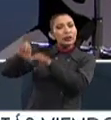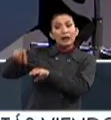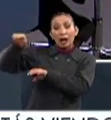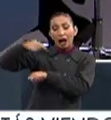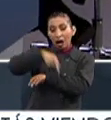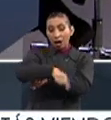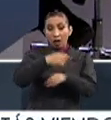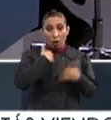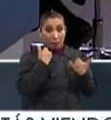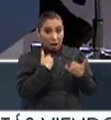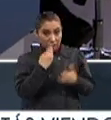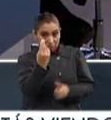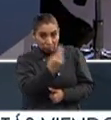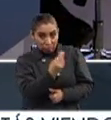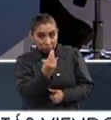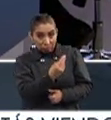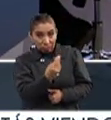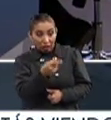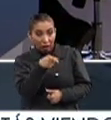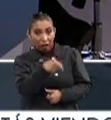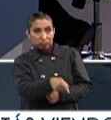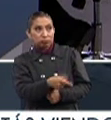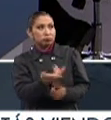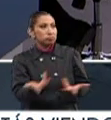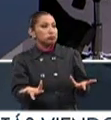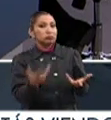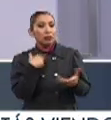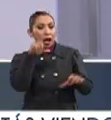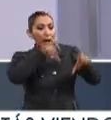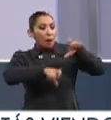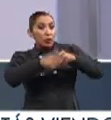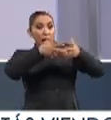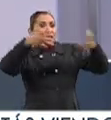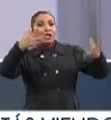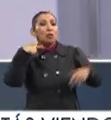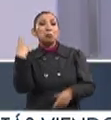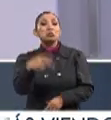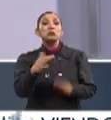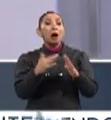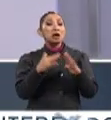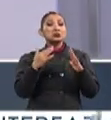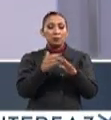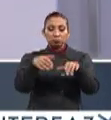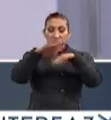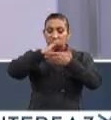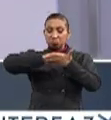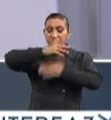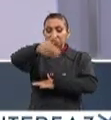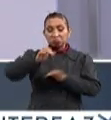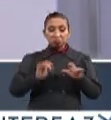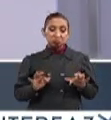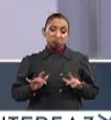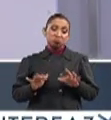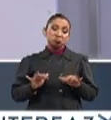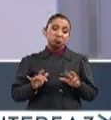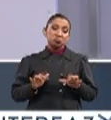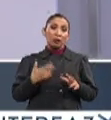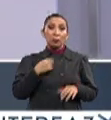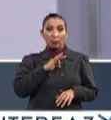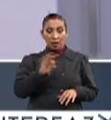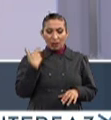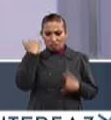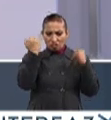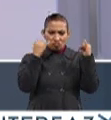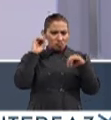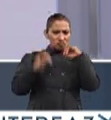los chicos ya no necesitan tener grandes, digamos, laboratorios, ya desde su casa, ¿no? Claro. Ese tipo de estructuras han